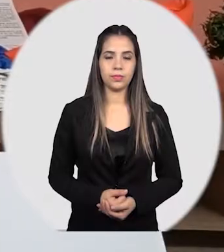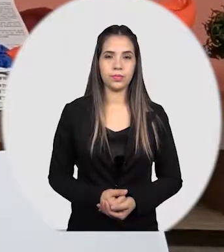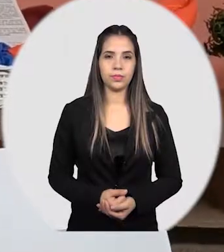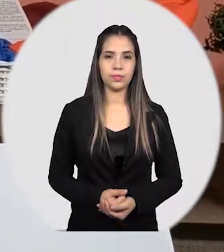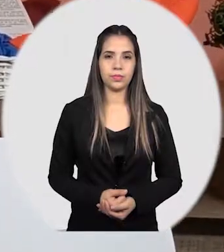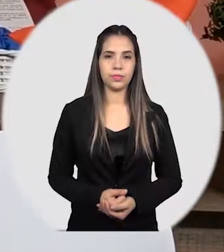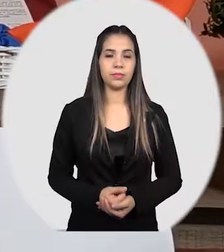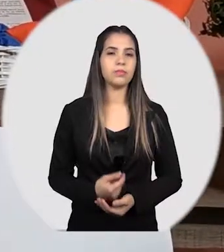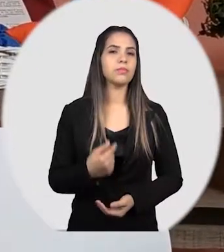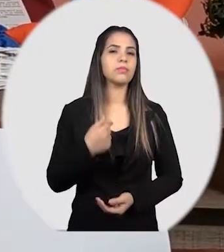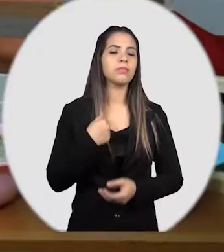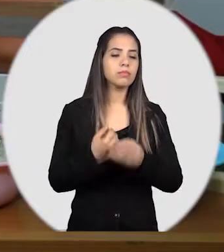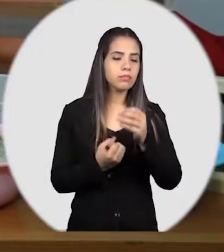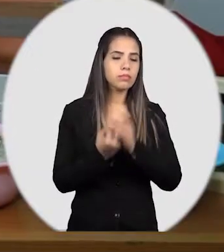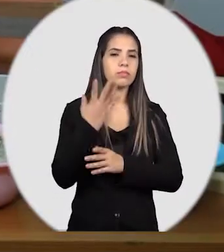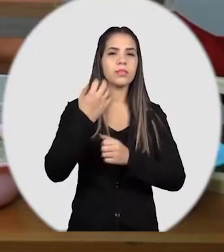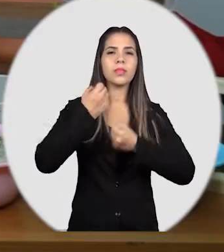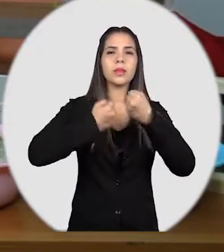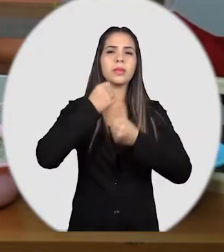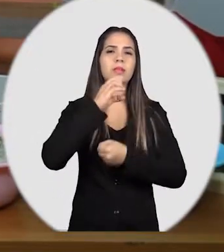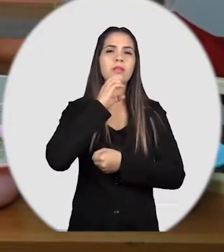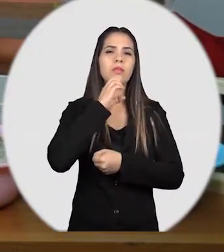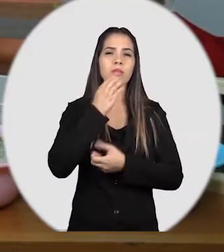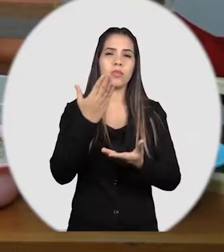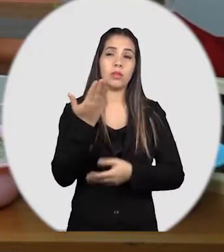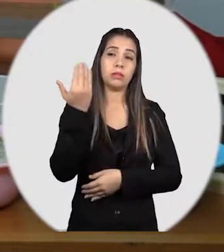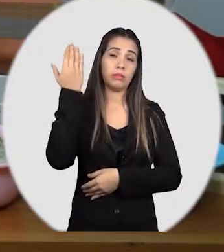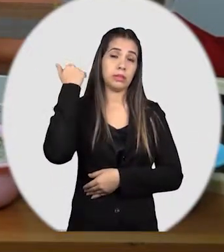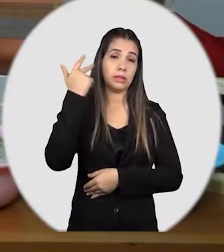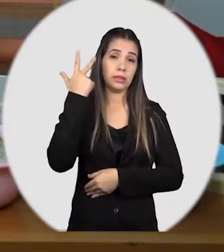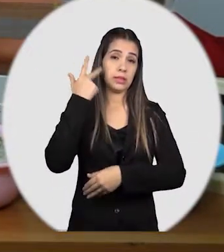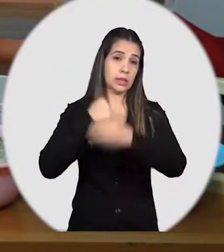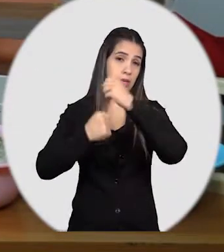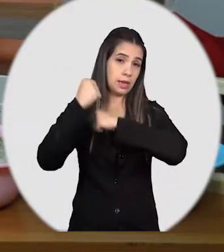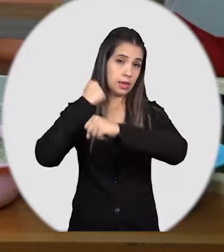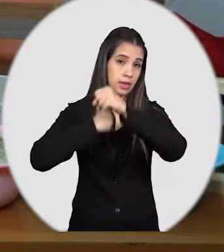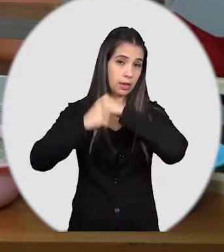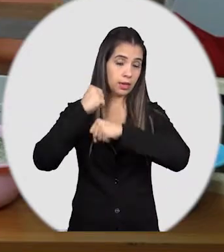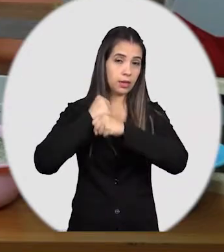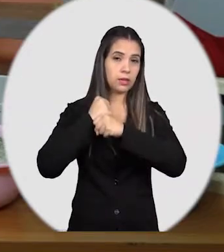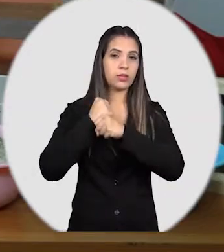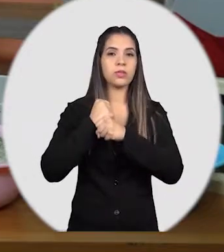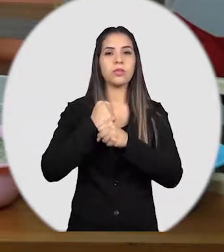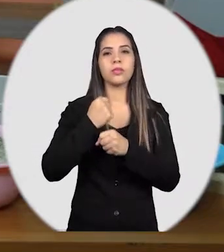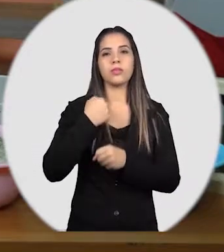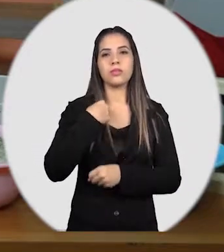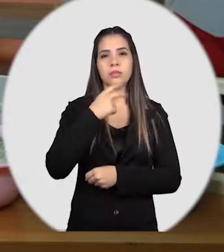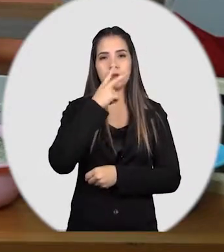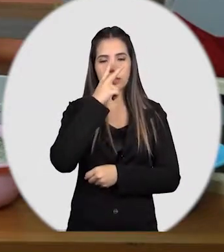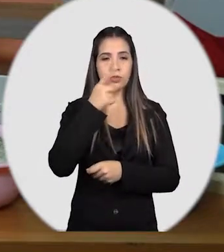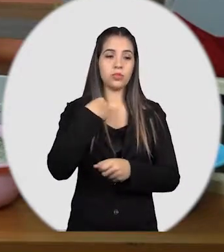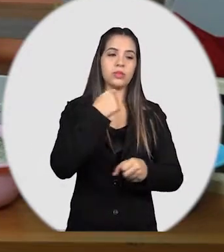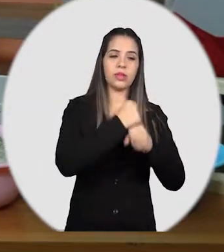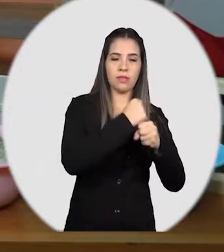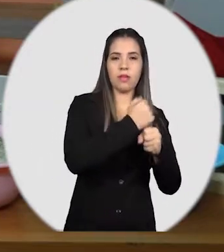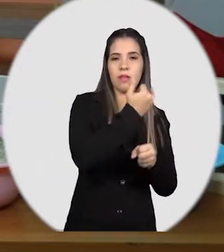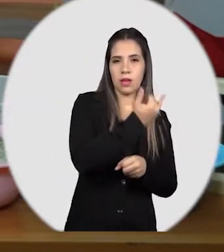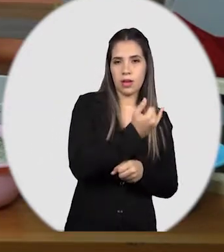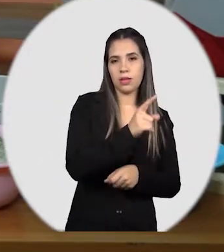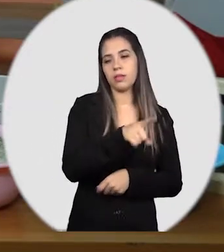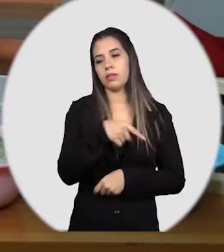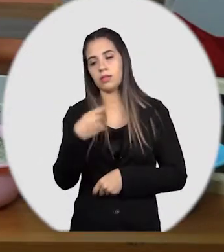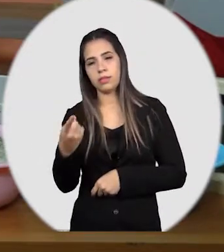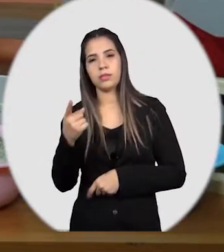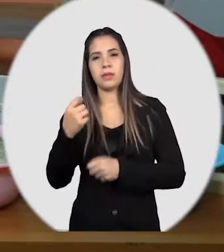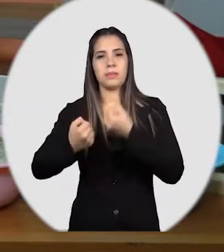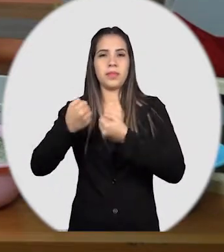Mi emprendimiento surgió hace 3 años como una fuente de ingreso paralela. Yo soy licenciada en